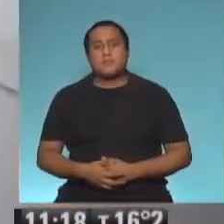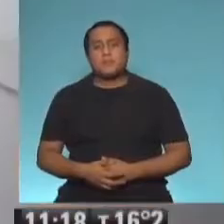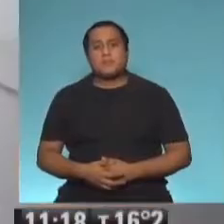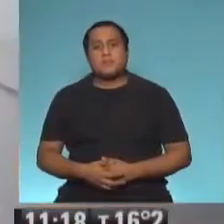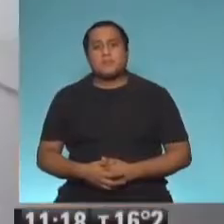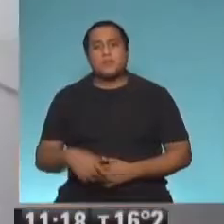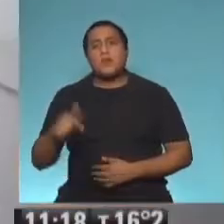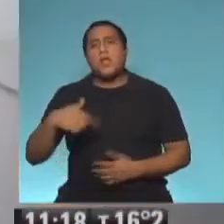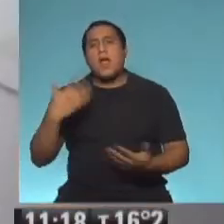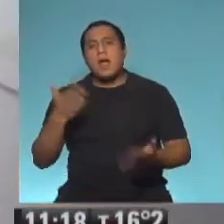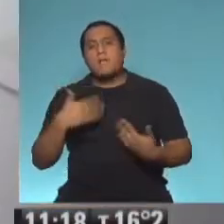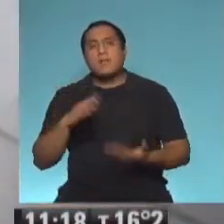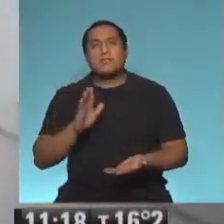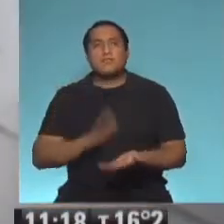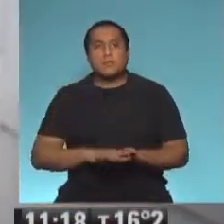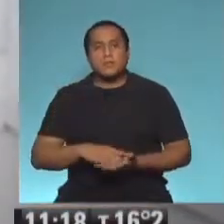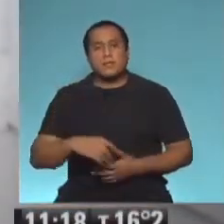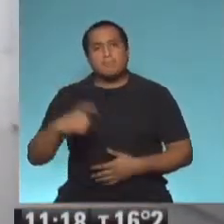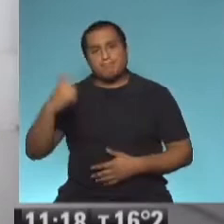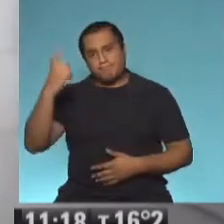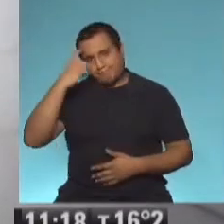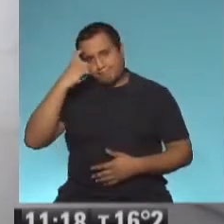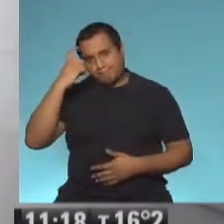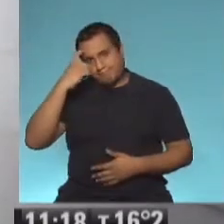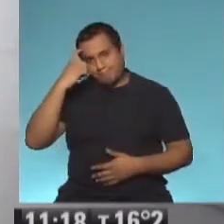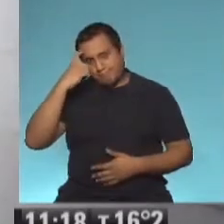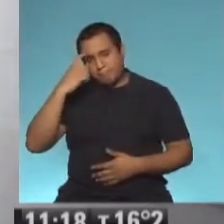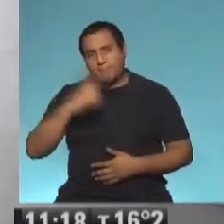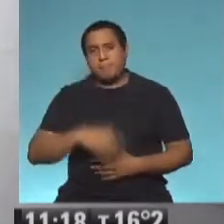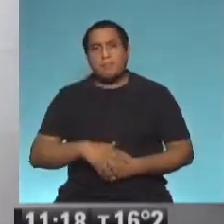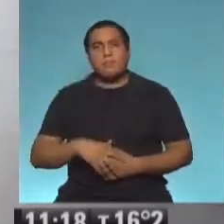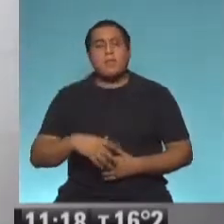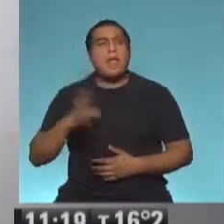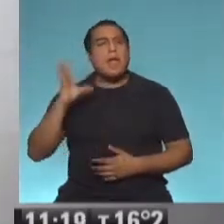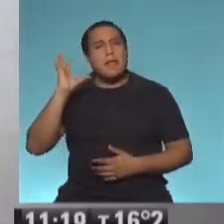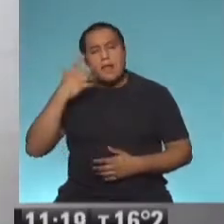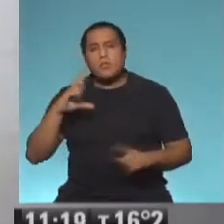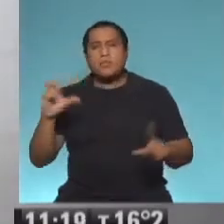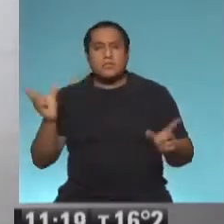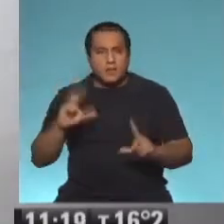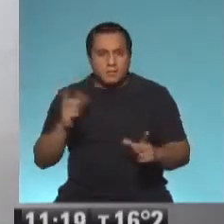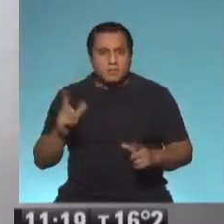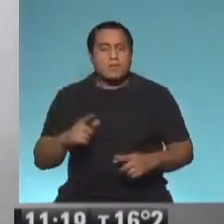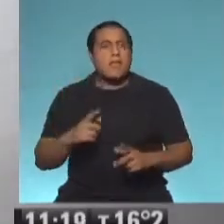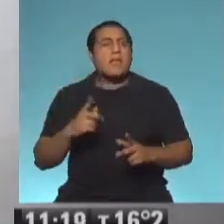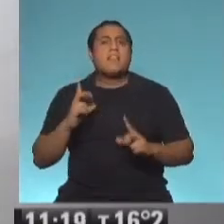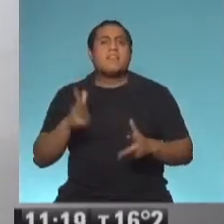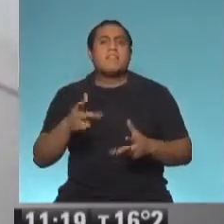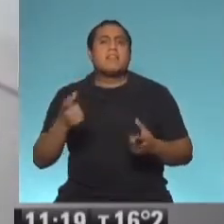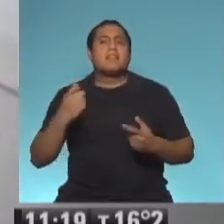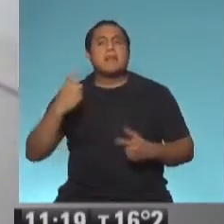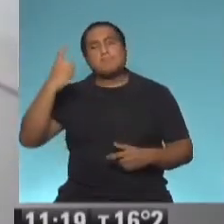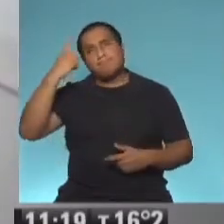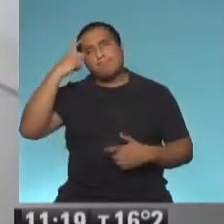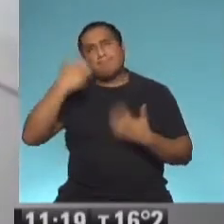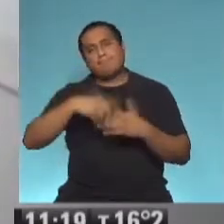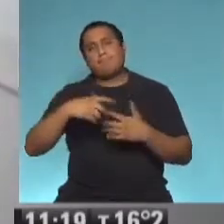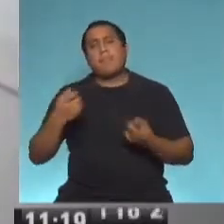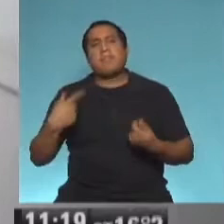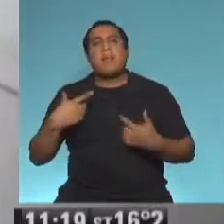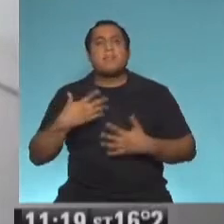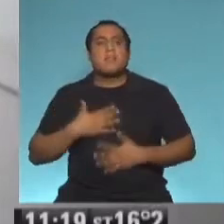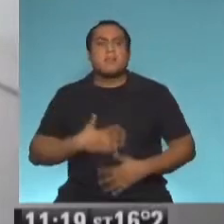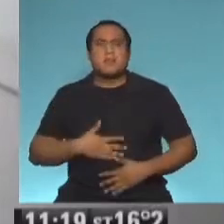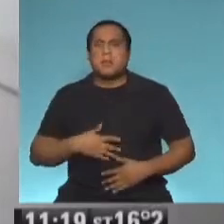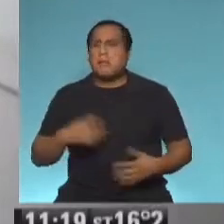Hoy vamos a hablar sobre la meditación. Quizás están escuchando mucho en la radio, en la tele, que hay que meditar para estar tranquilos y uno no tiene idea